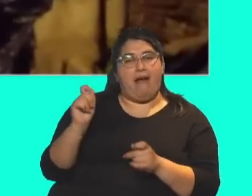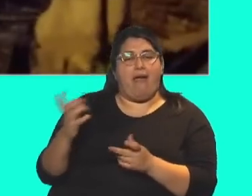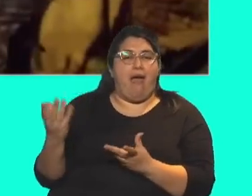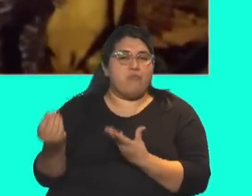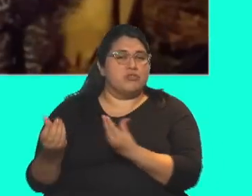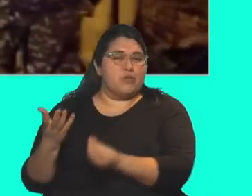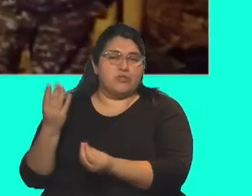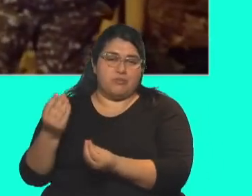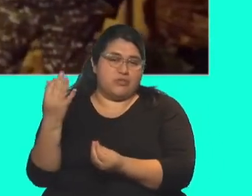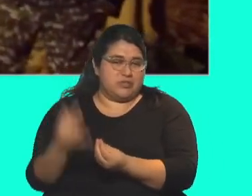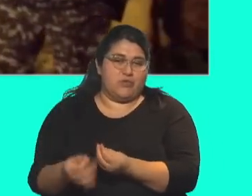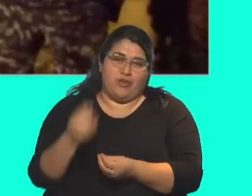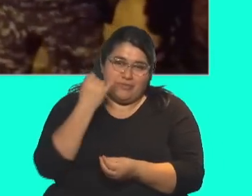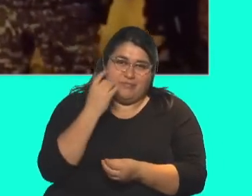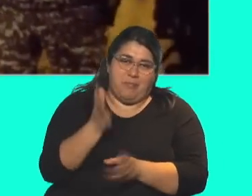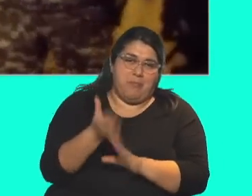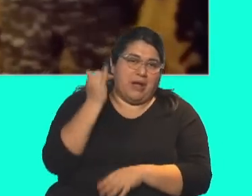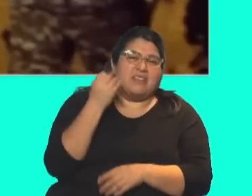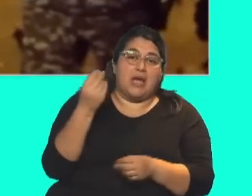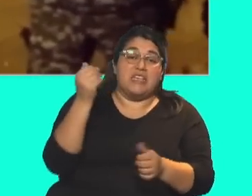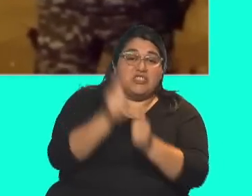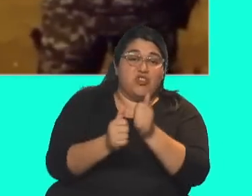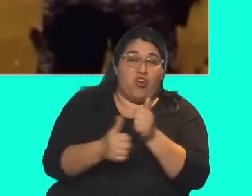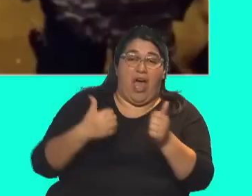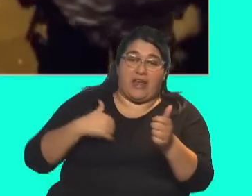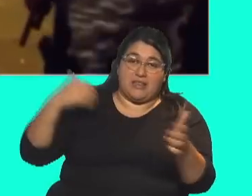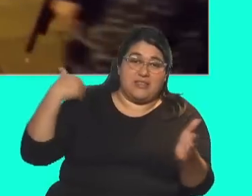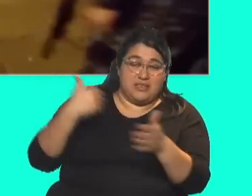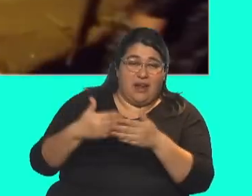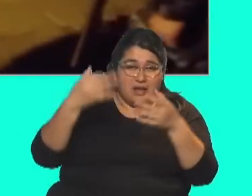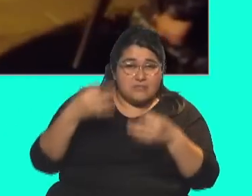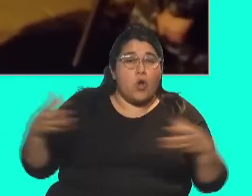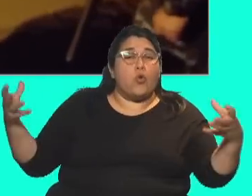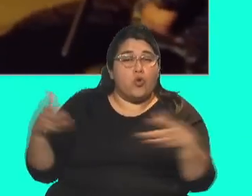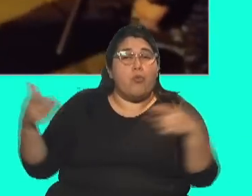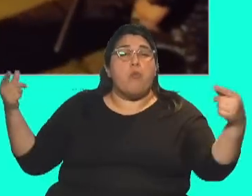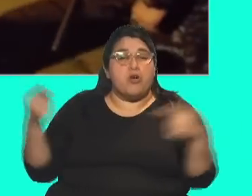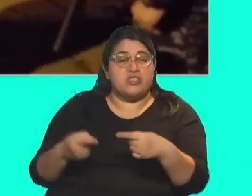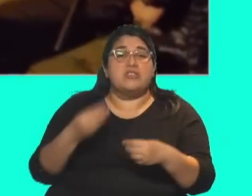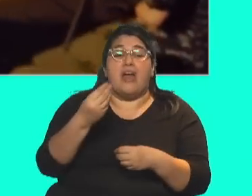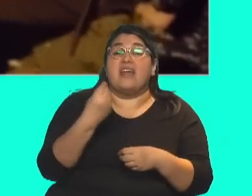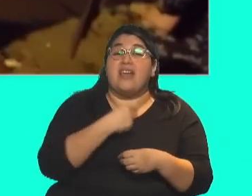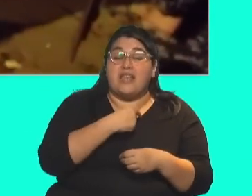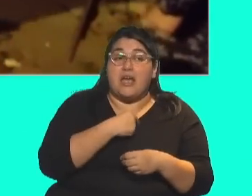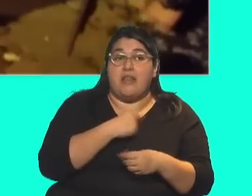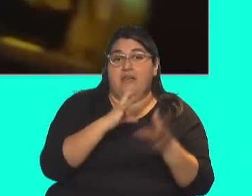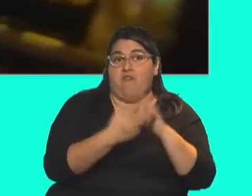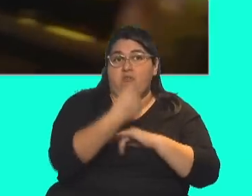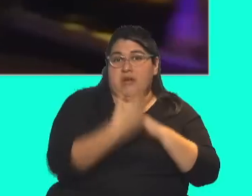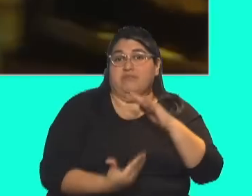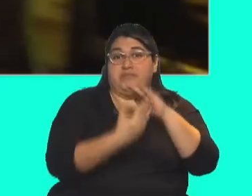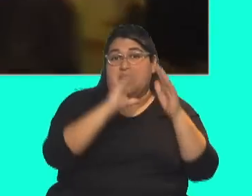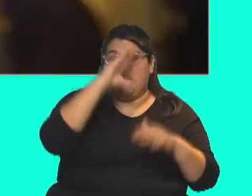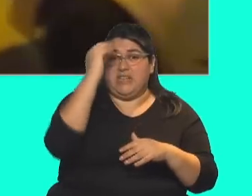demostrado la historia argentina acá hay un plan opositor destinado a silenciar al liderazgo popular que expresa hoy cristina